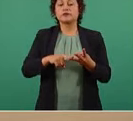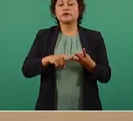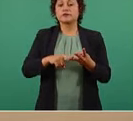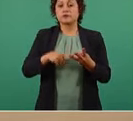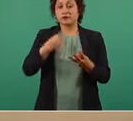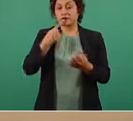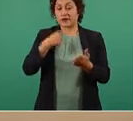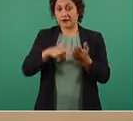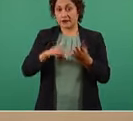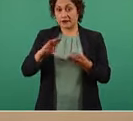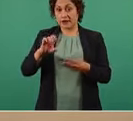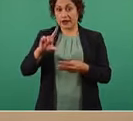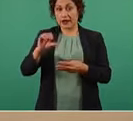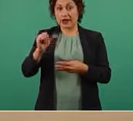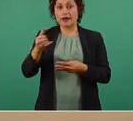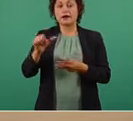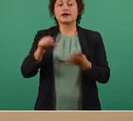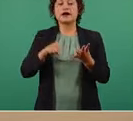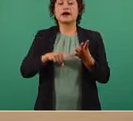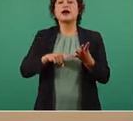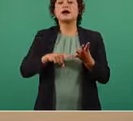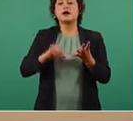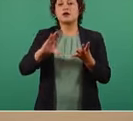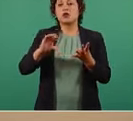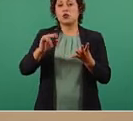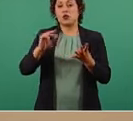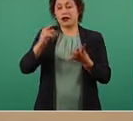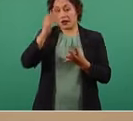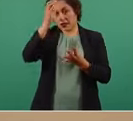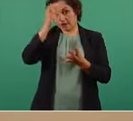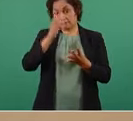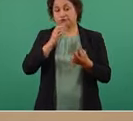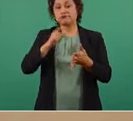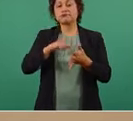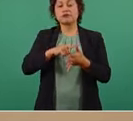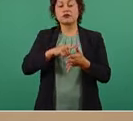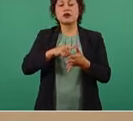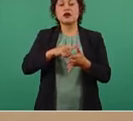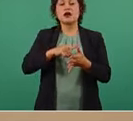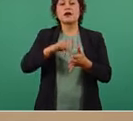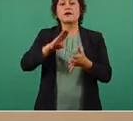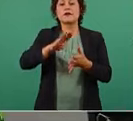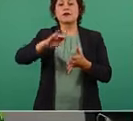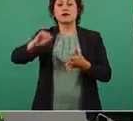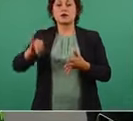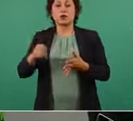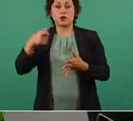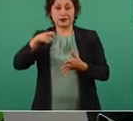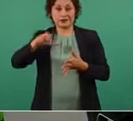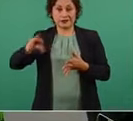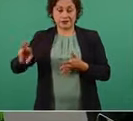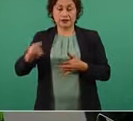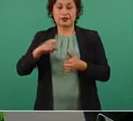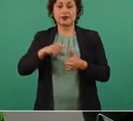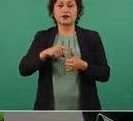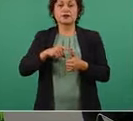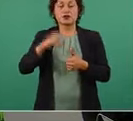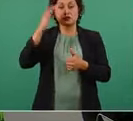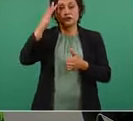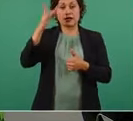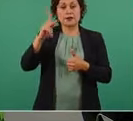Celaya, Culiacán, Benito Juárez en Quintana Roo, San Pedro